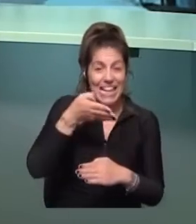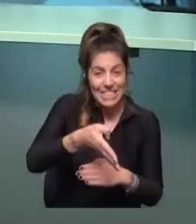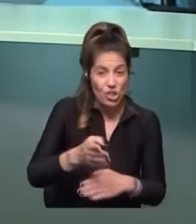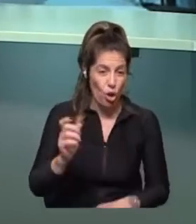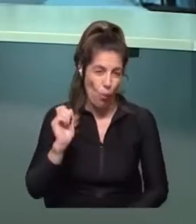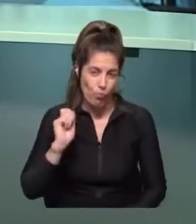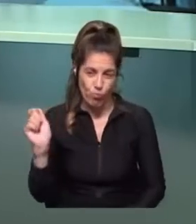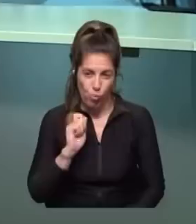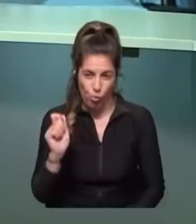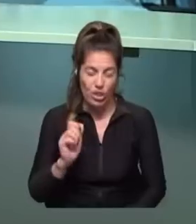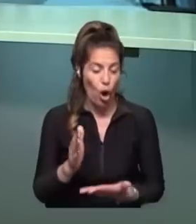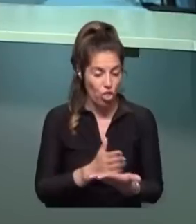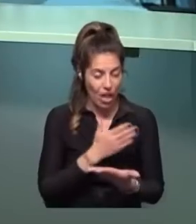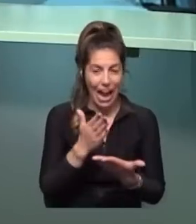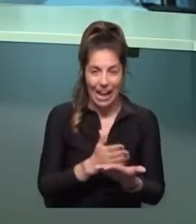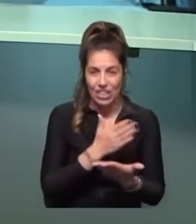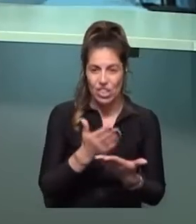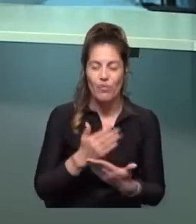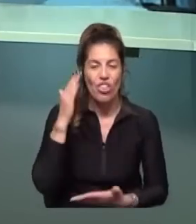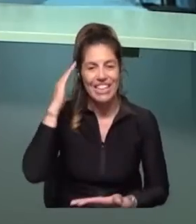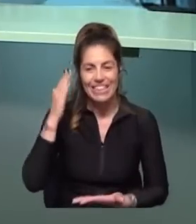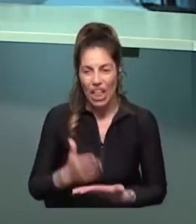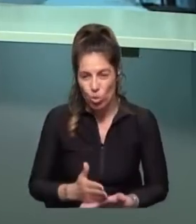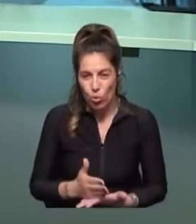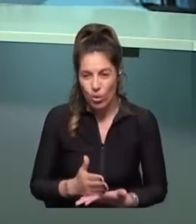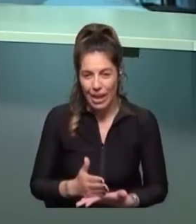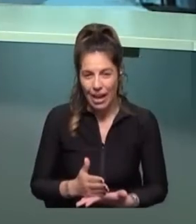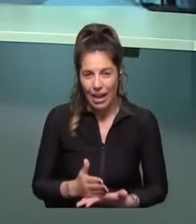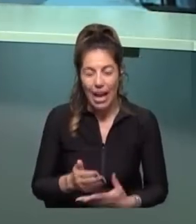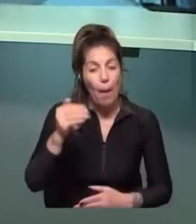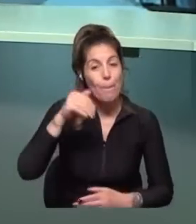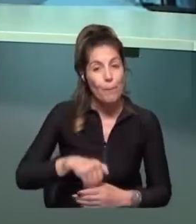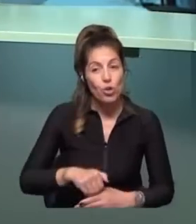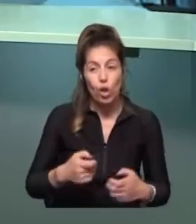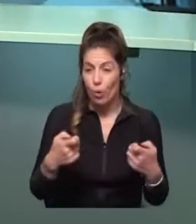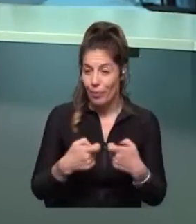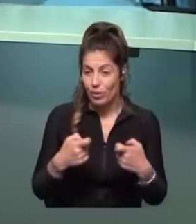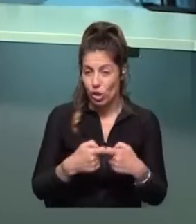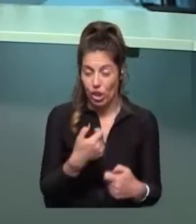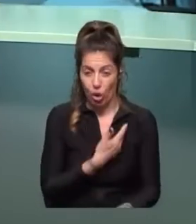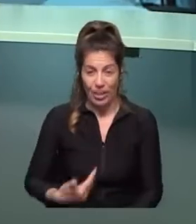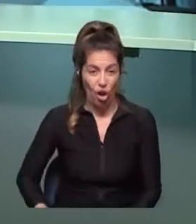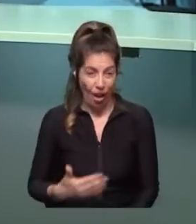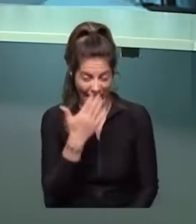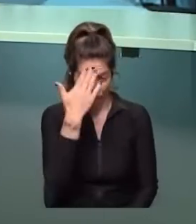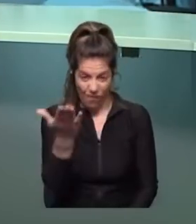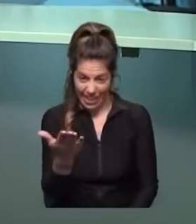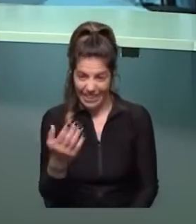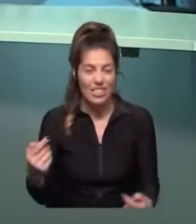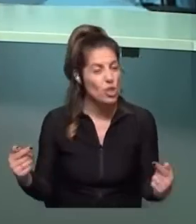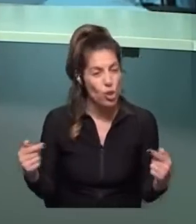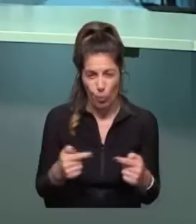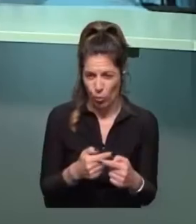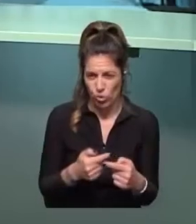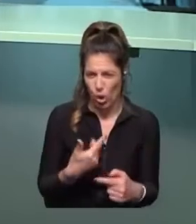público a los archivos de la dictadura contó con los votos de la coalición de gobierno el frente amplio en cambio se opuso